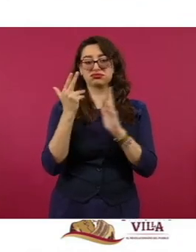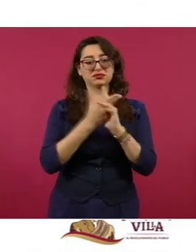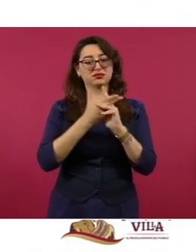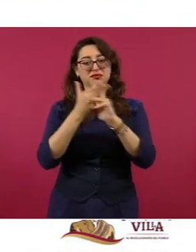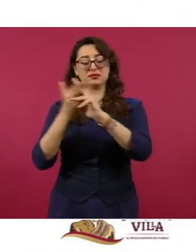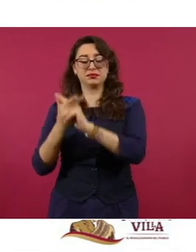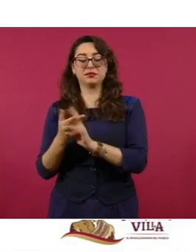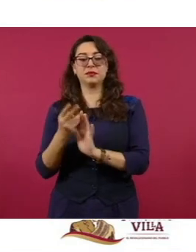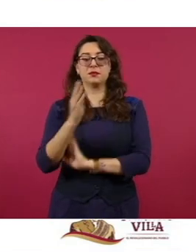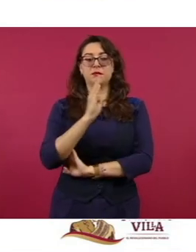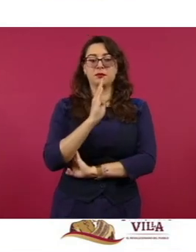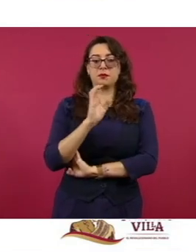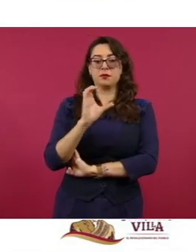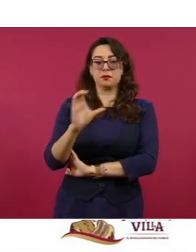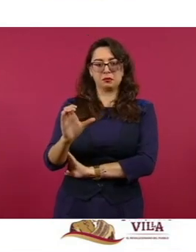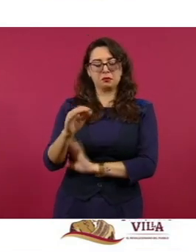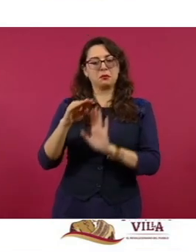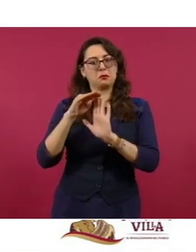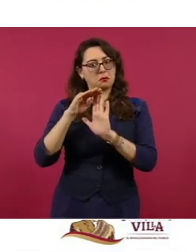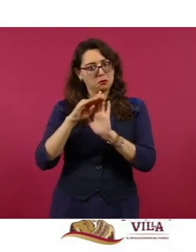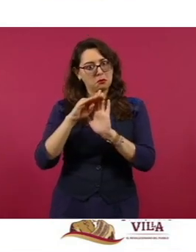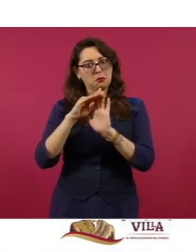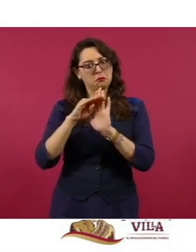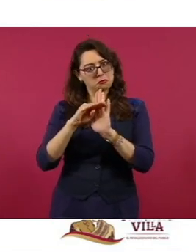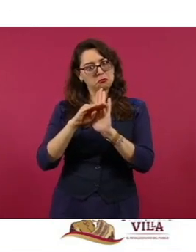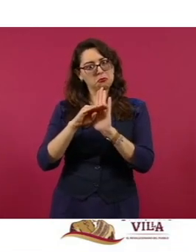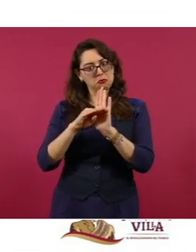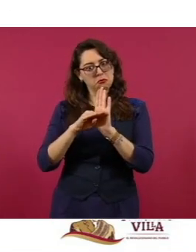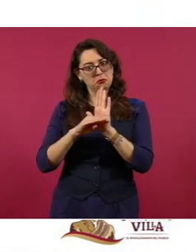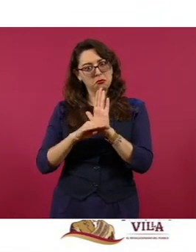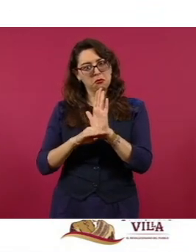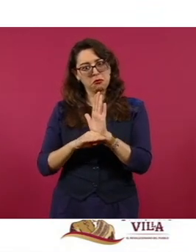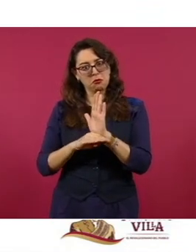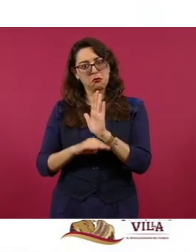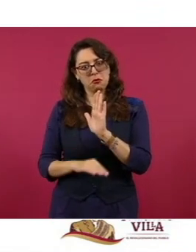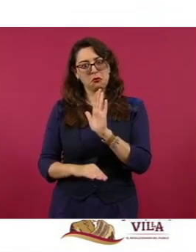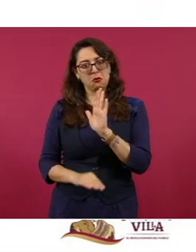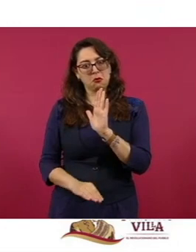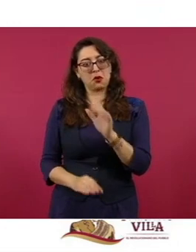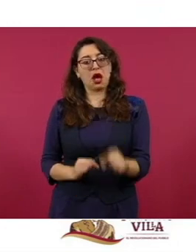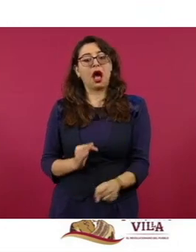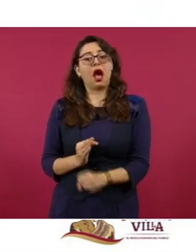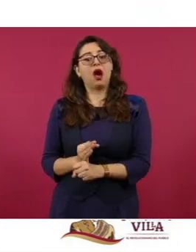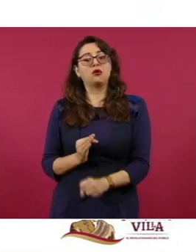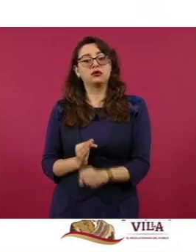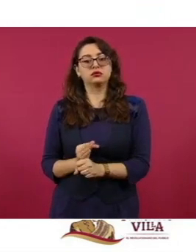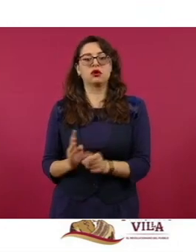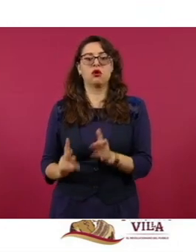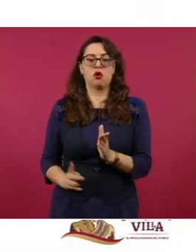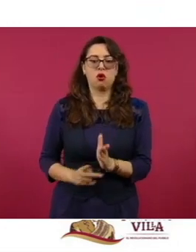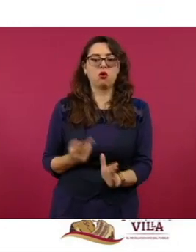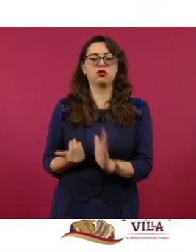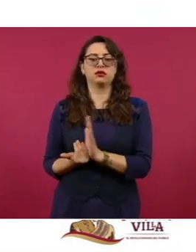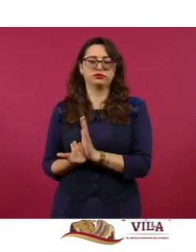California, había venido a la baja con un incremento en este último mes de 20